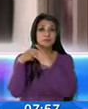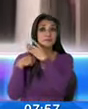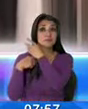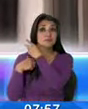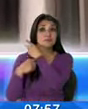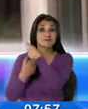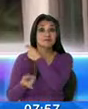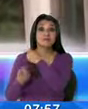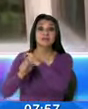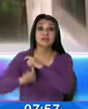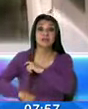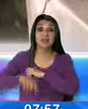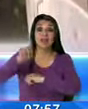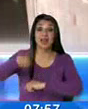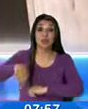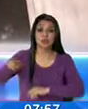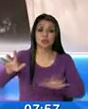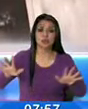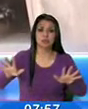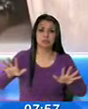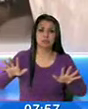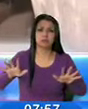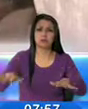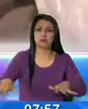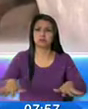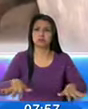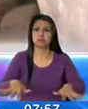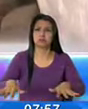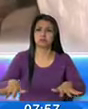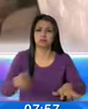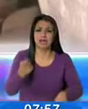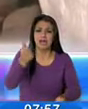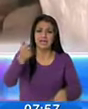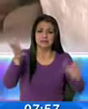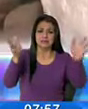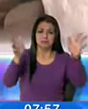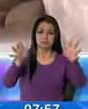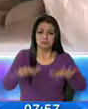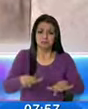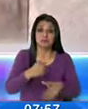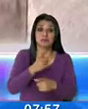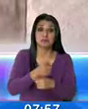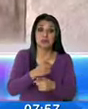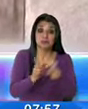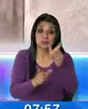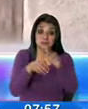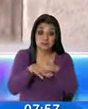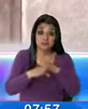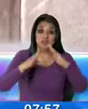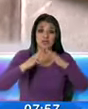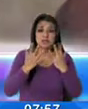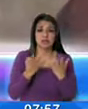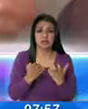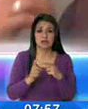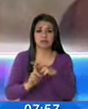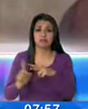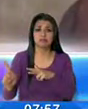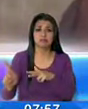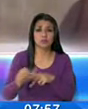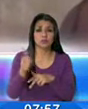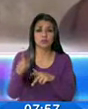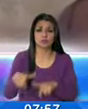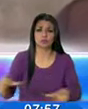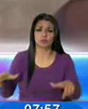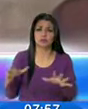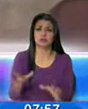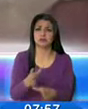Incluso algunas que con la sola presión tiemblan, parece a punto de caerse y por ello quienes allí viven quieren evacuar. Y por eso es que